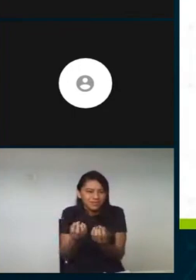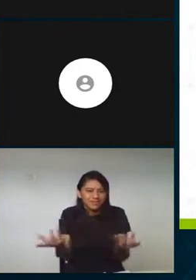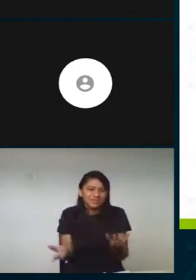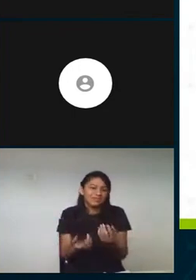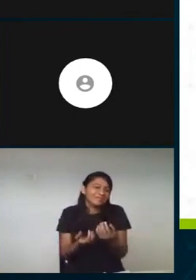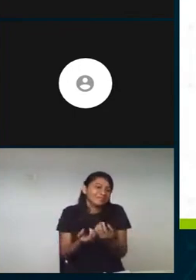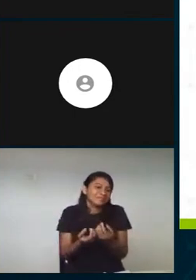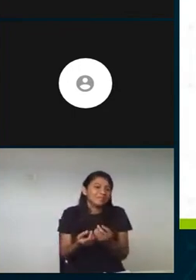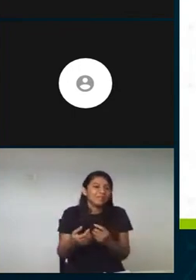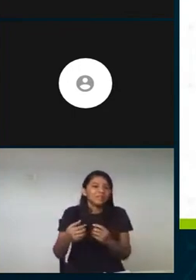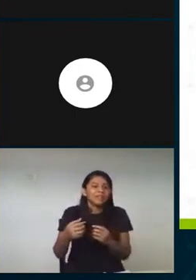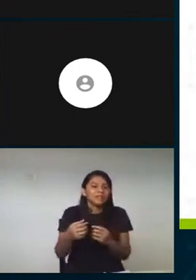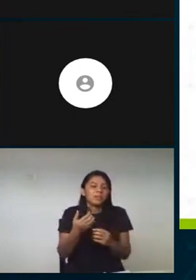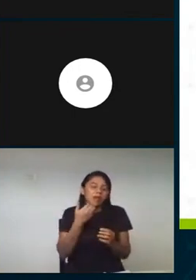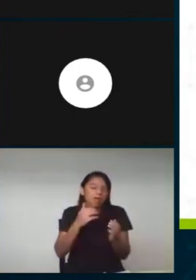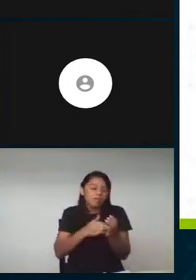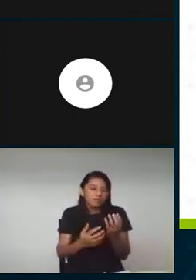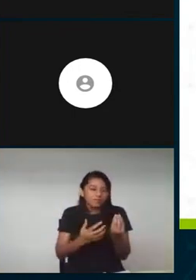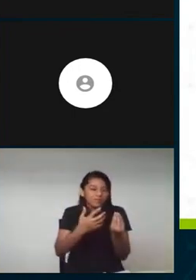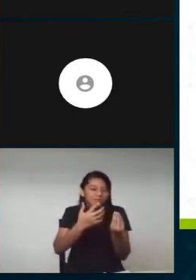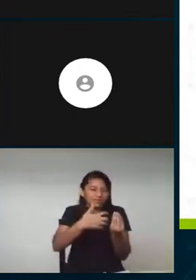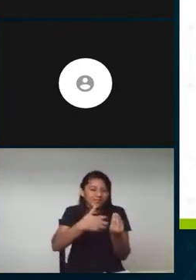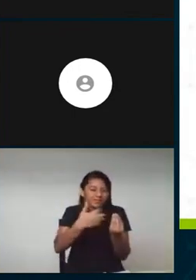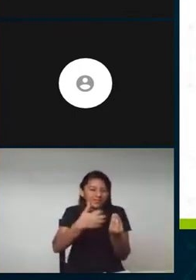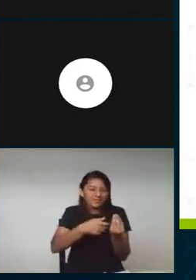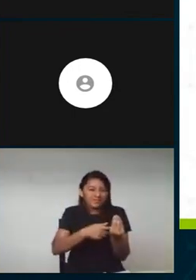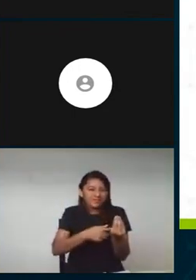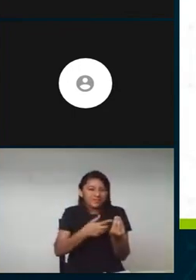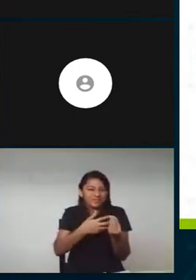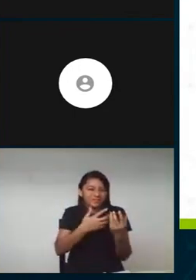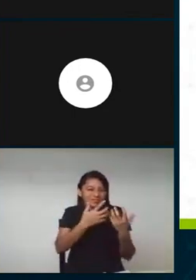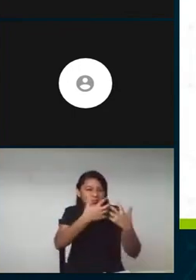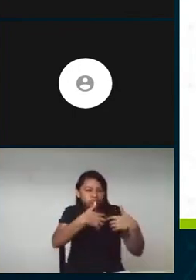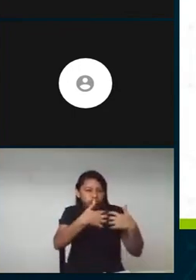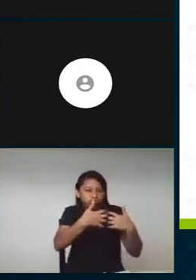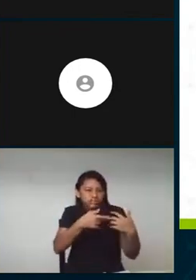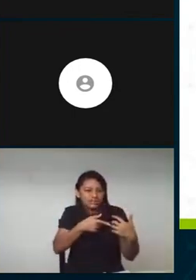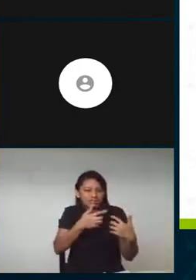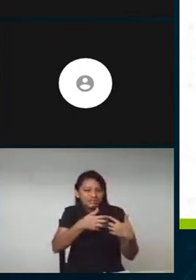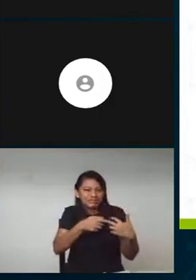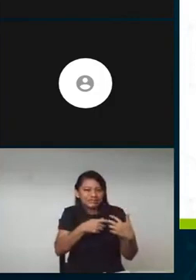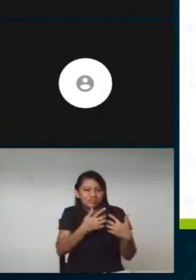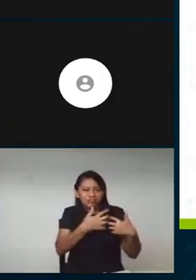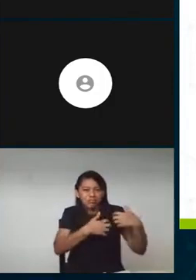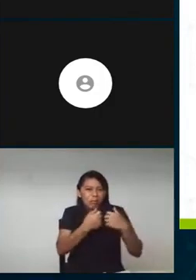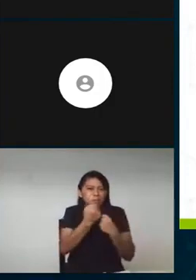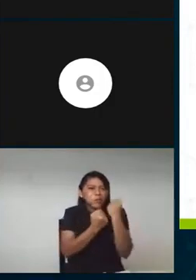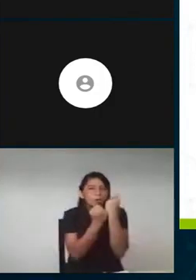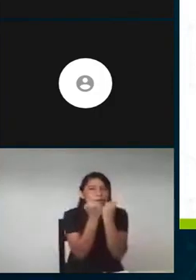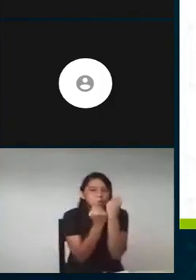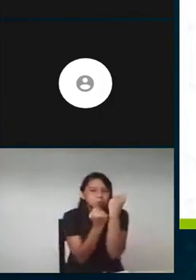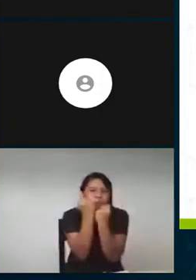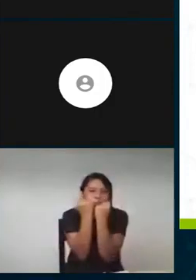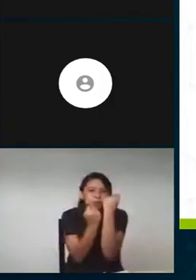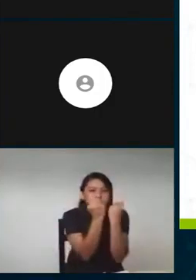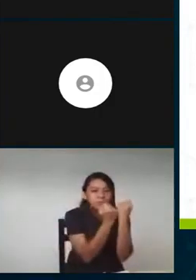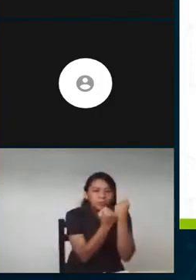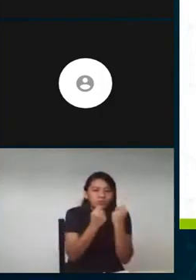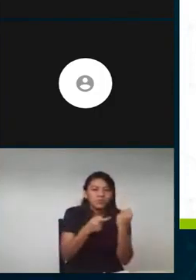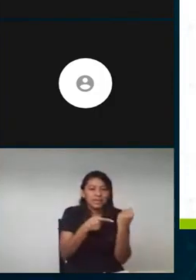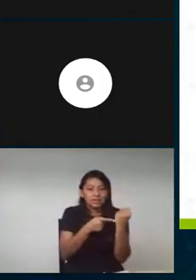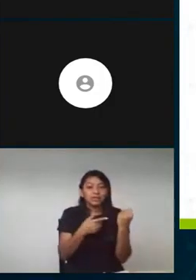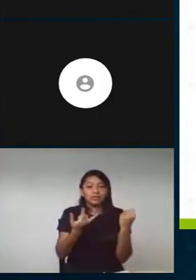¿Cuáles encontramos en maquinaria? Porque nos hemos hecho estudios de campo para saber cuál es el manejo